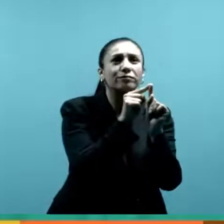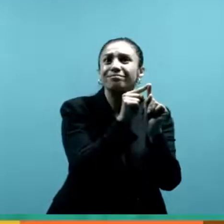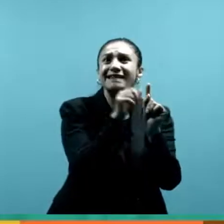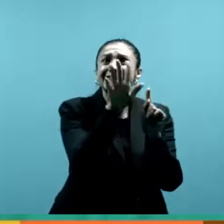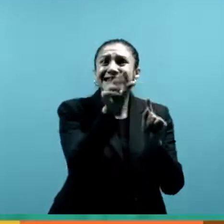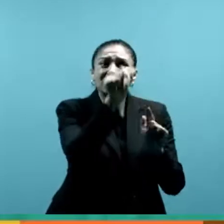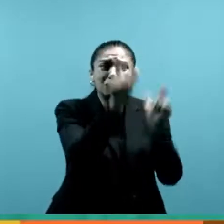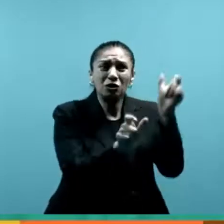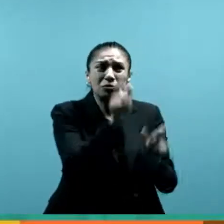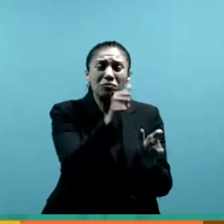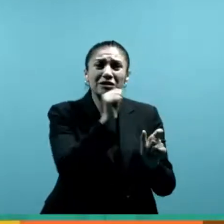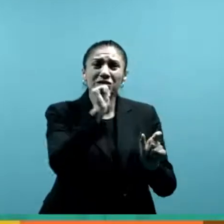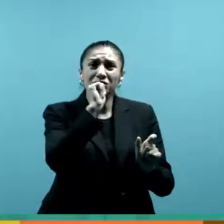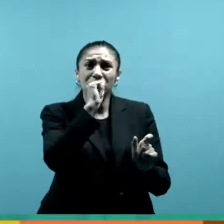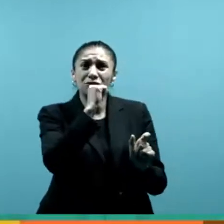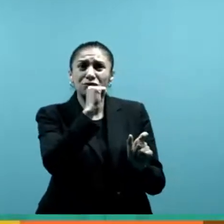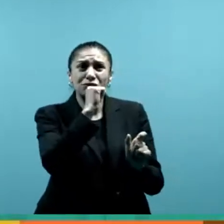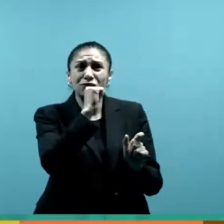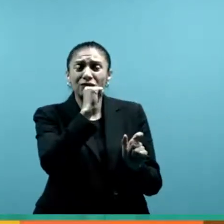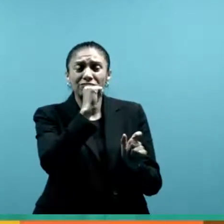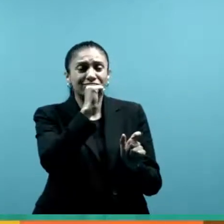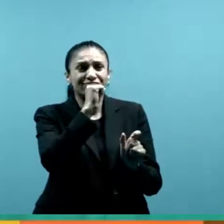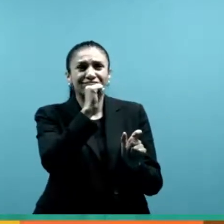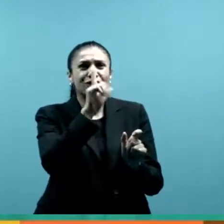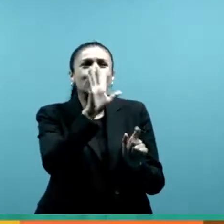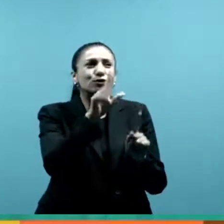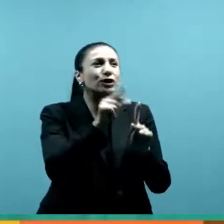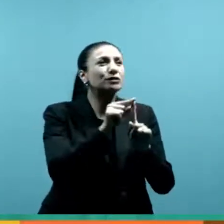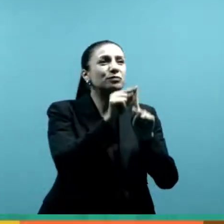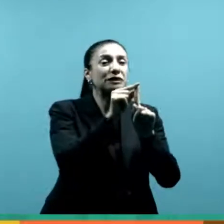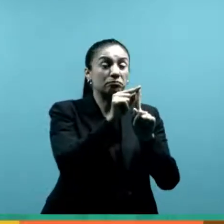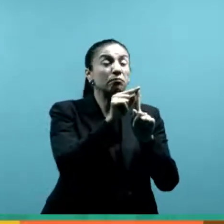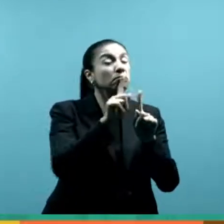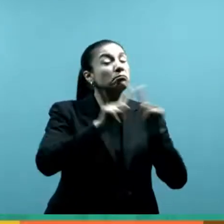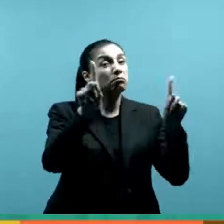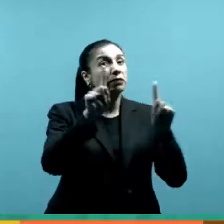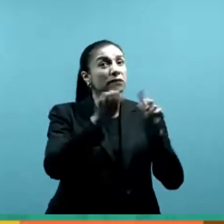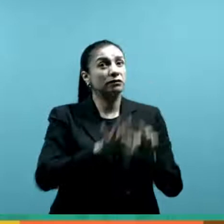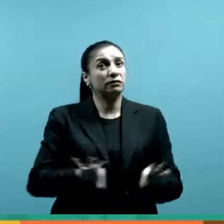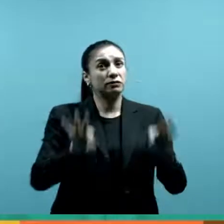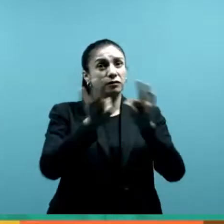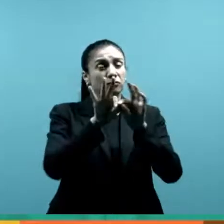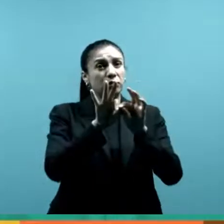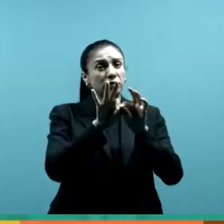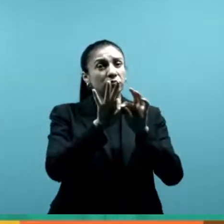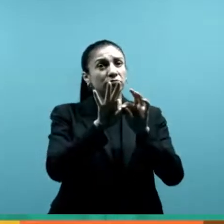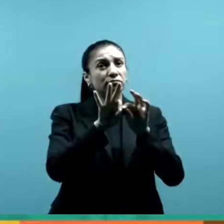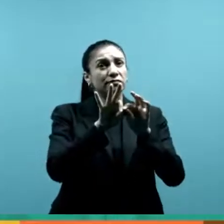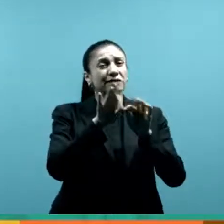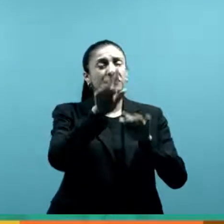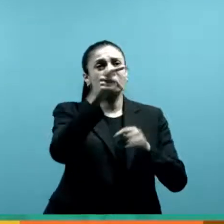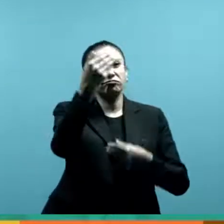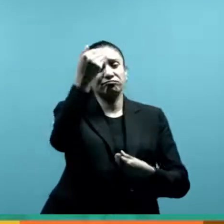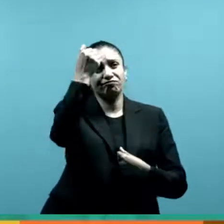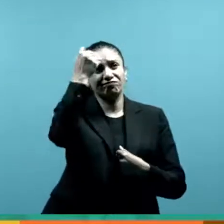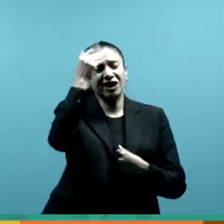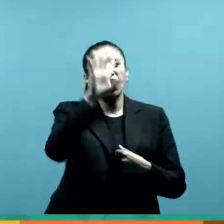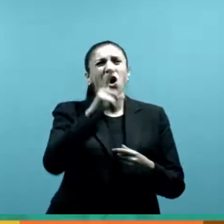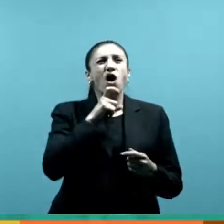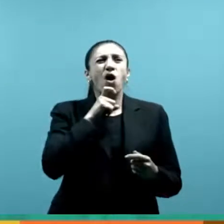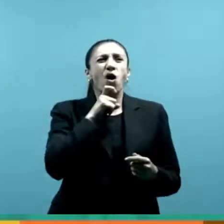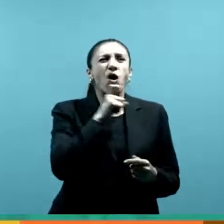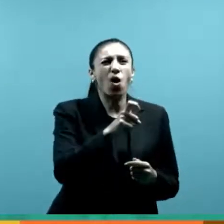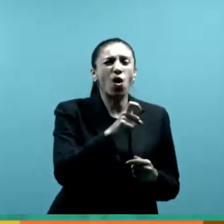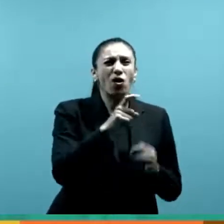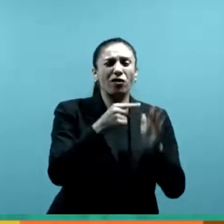víctimas haya algo especial. Lo que sí es importante tener en cuenta es que estas mentalidades de odio, como el racismo,